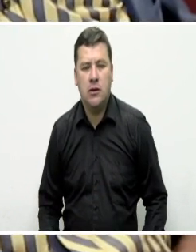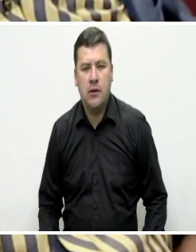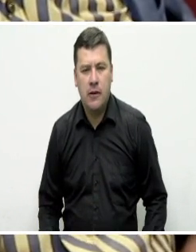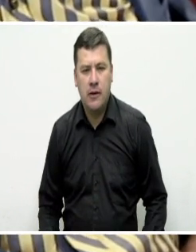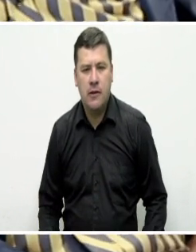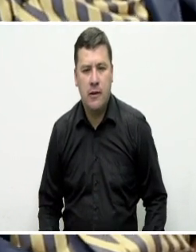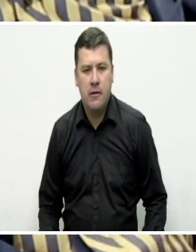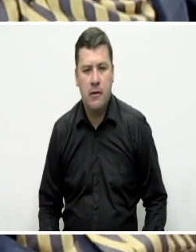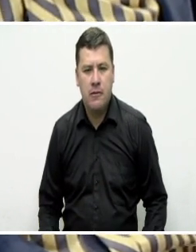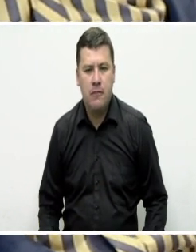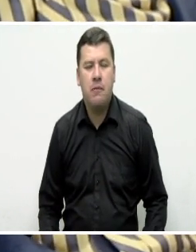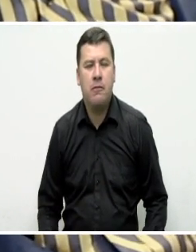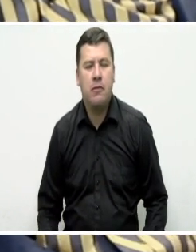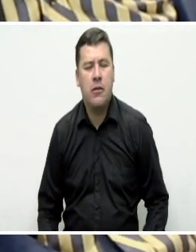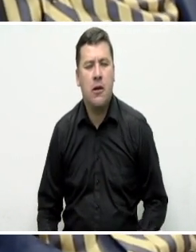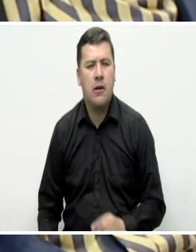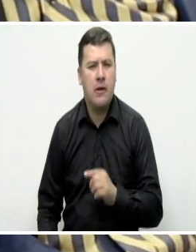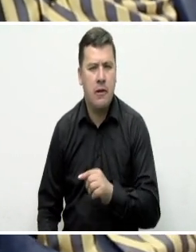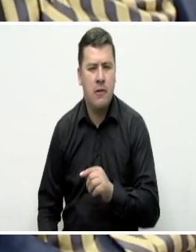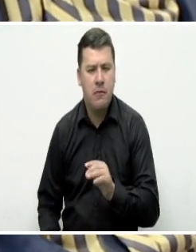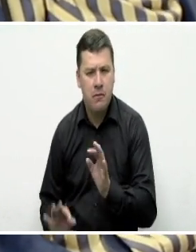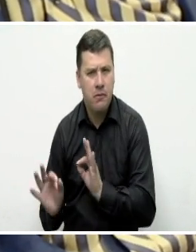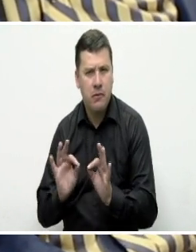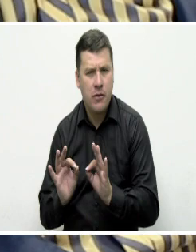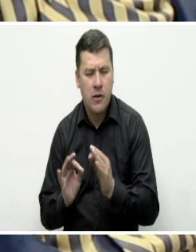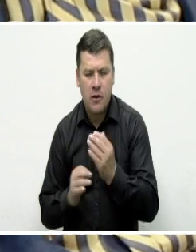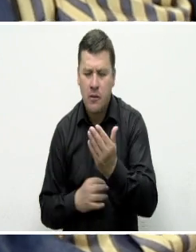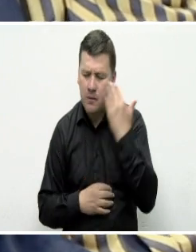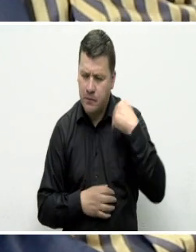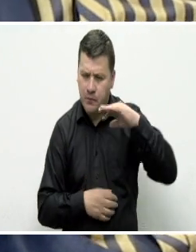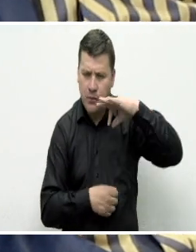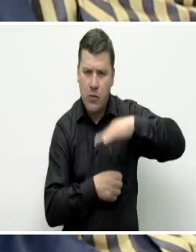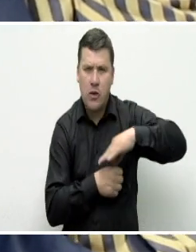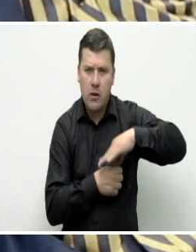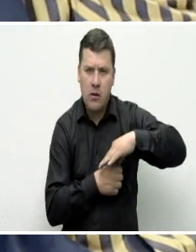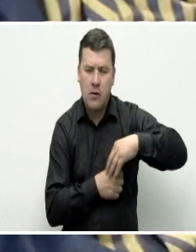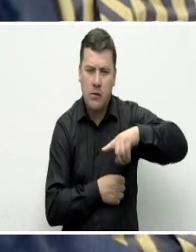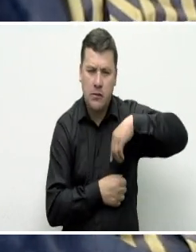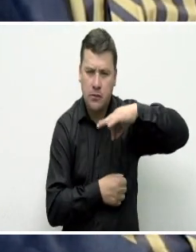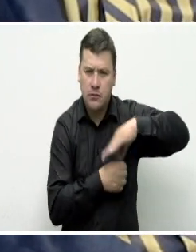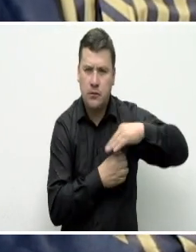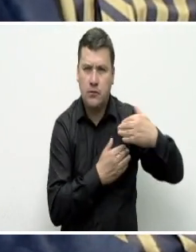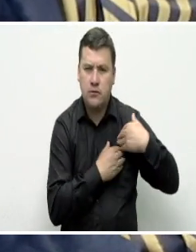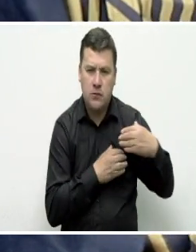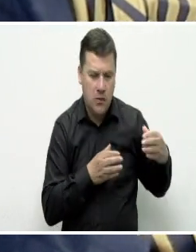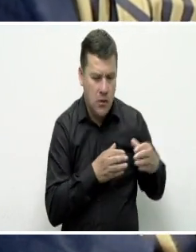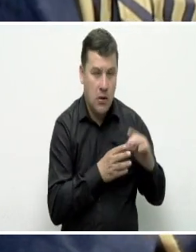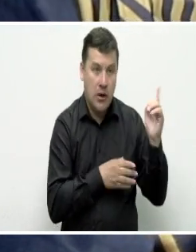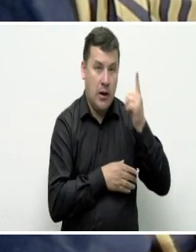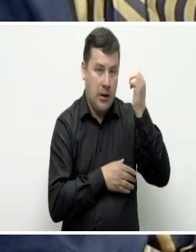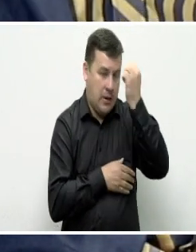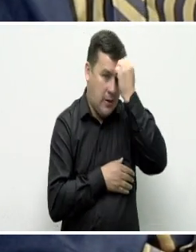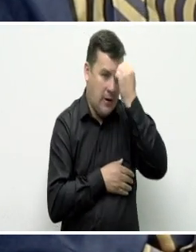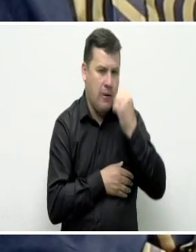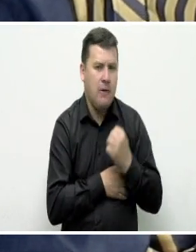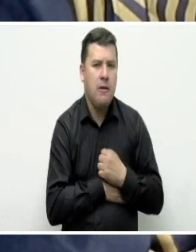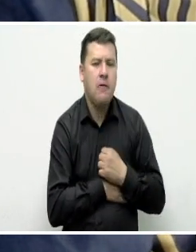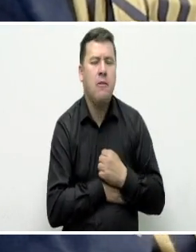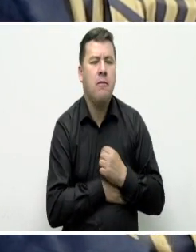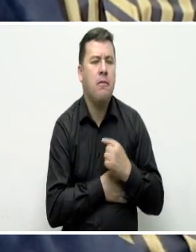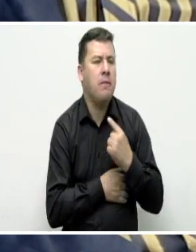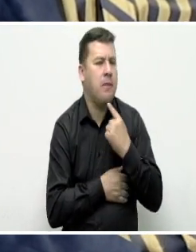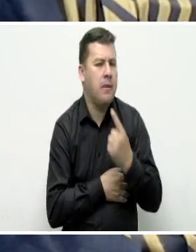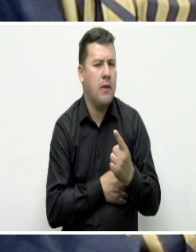Es algo de casuística. En las elecciones pasadas, por circulares de la Procuraduría General de la Nación, se